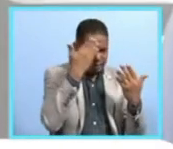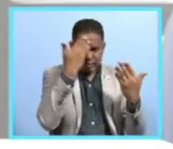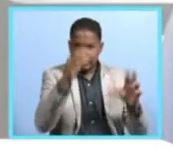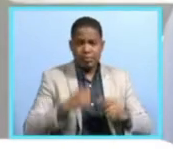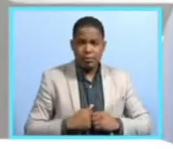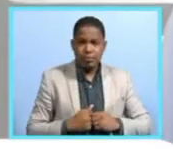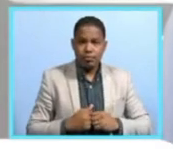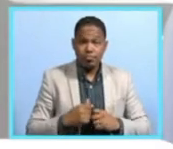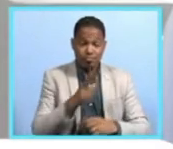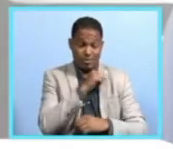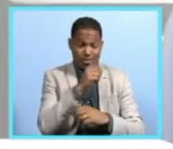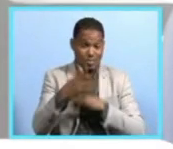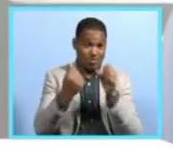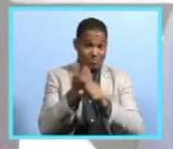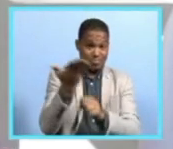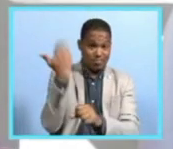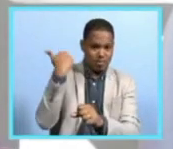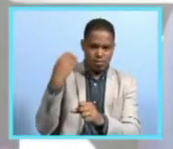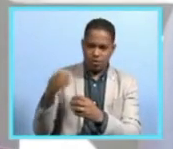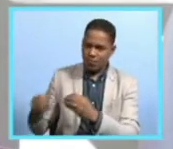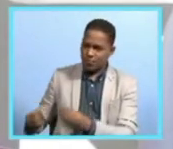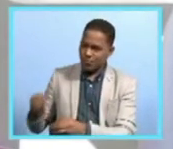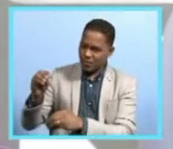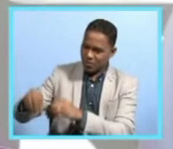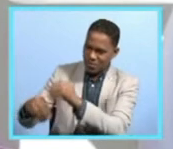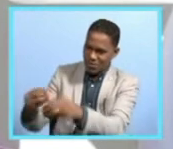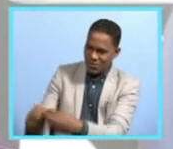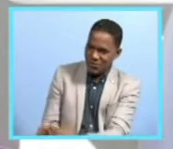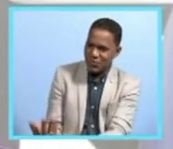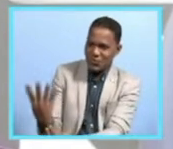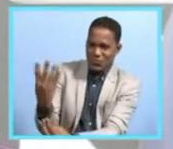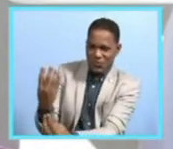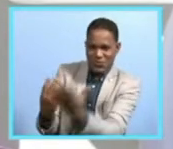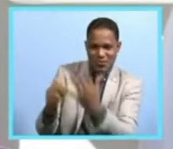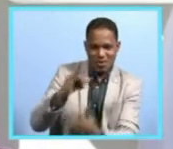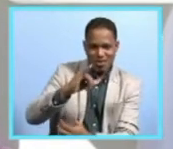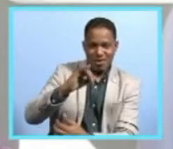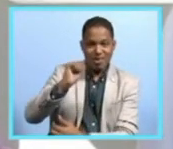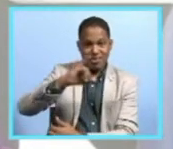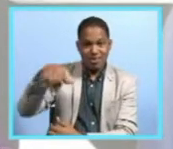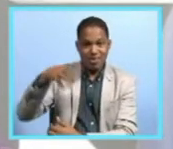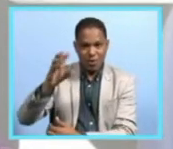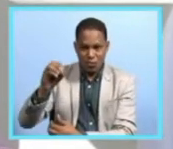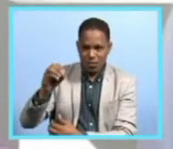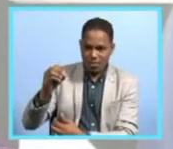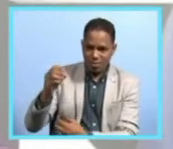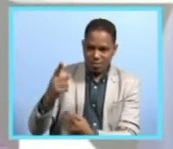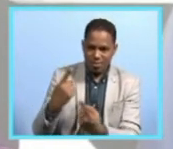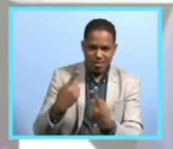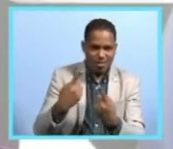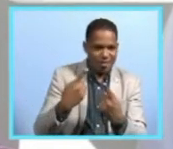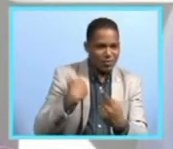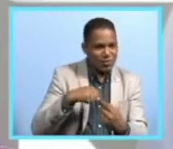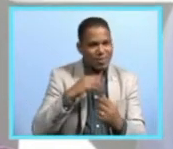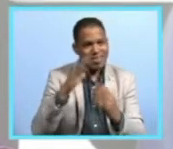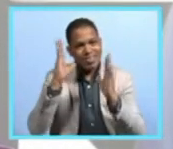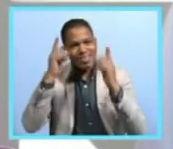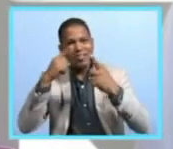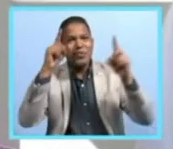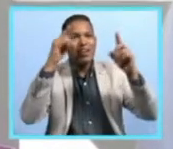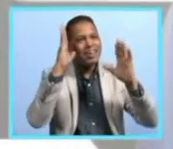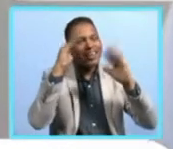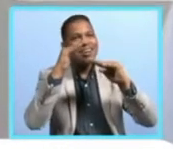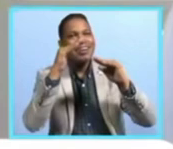desde noviembre del año pasado que sembramos la cosecha del ajo y no hemos podido ver los resultados que esperábamos.